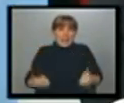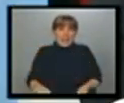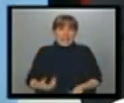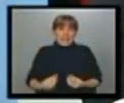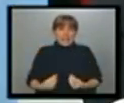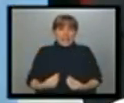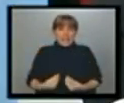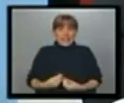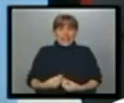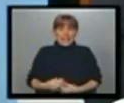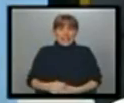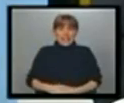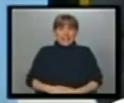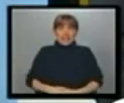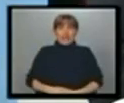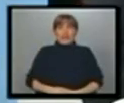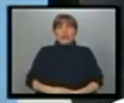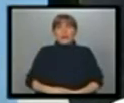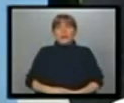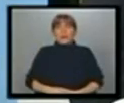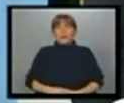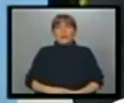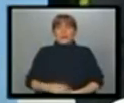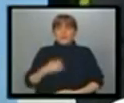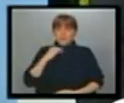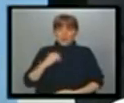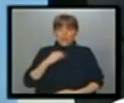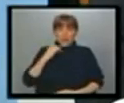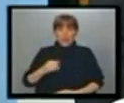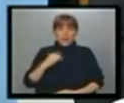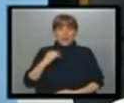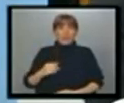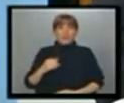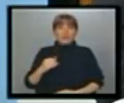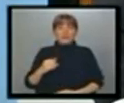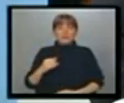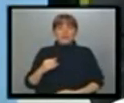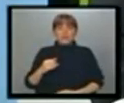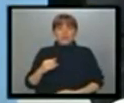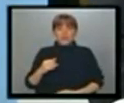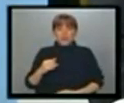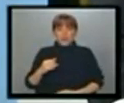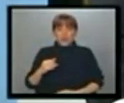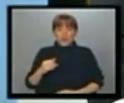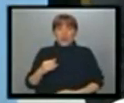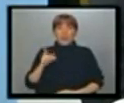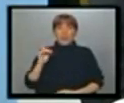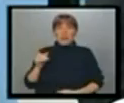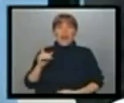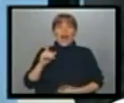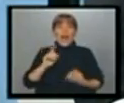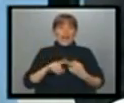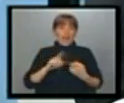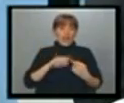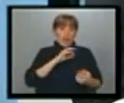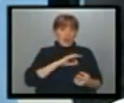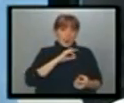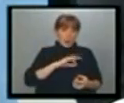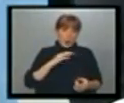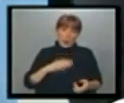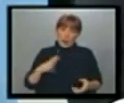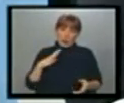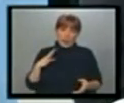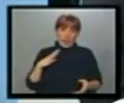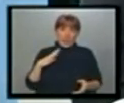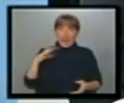para cada uno. Cada vez más grande el precio. Y fíjate, insistimos en este punto. Y lo relaciono con el tema de las paritarias, ¿no? En un sector como el de tamberos, donde